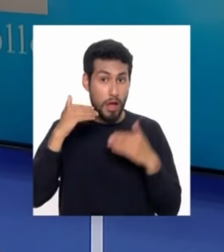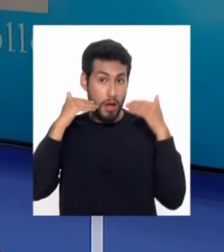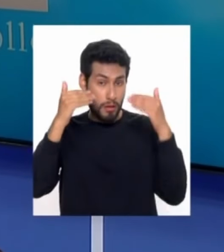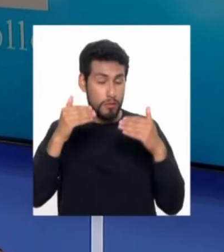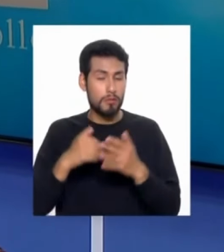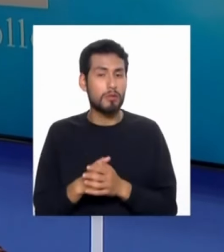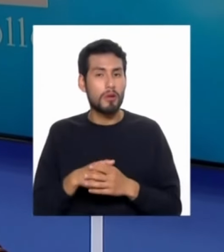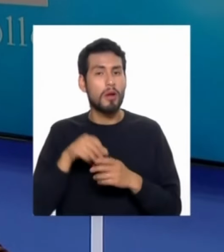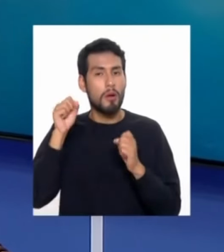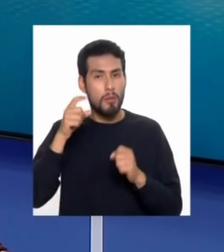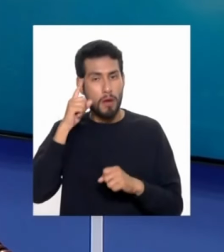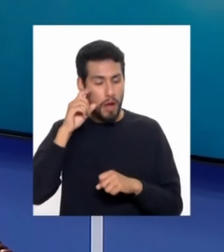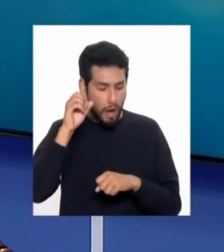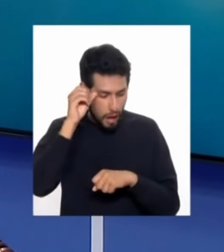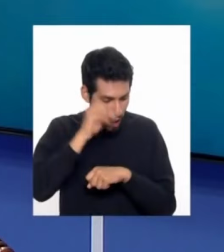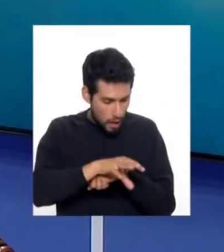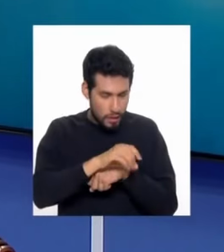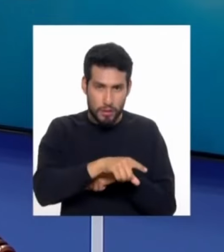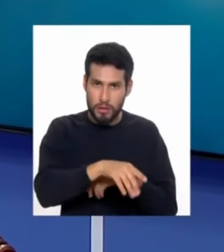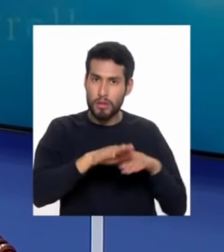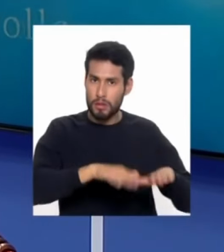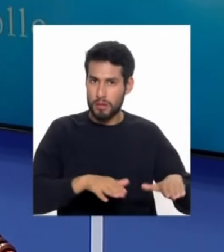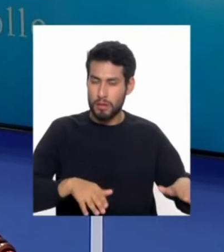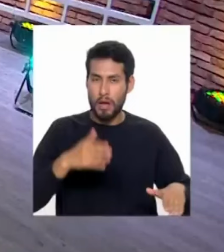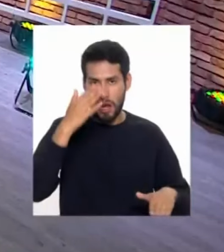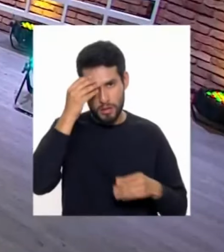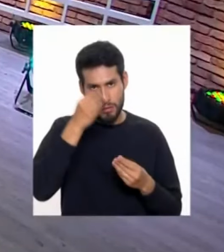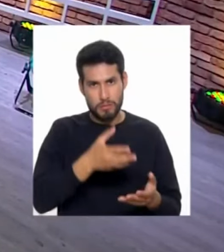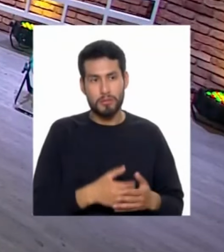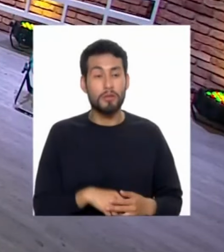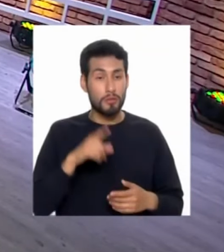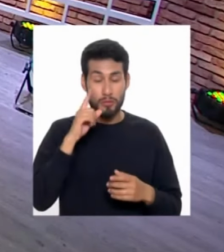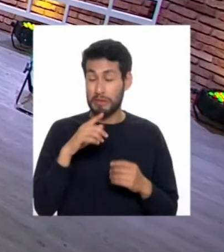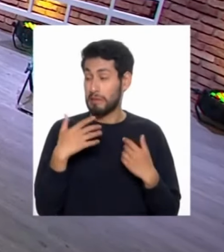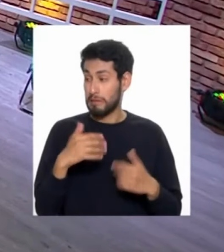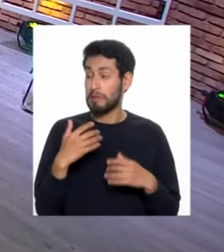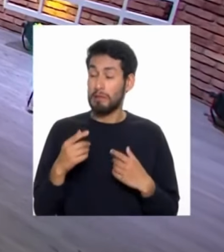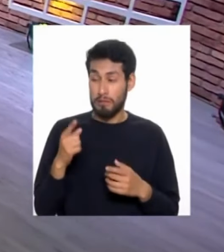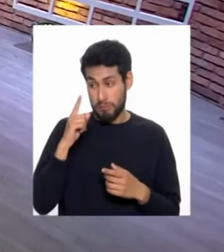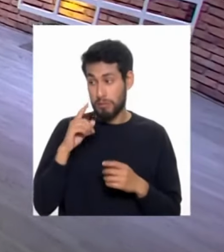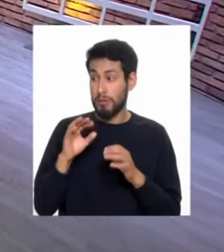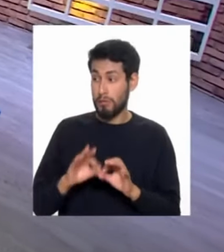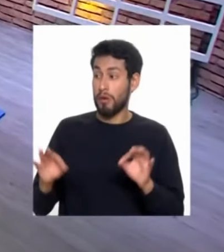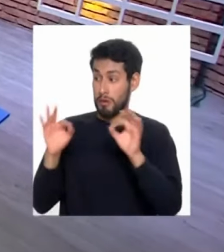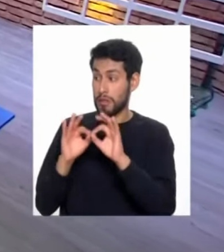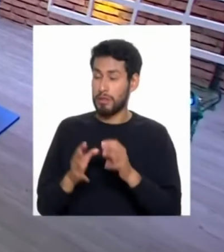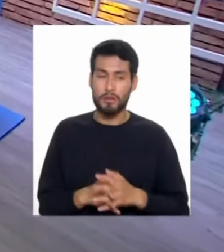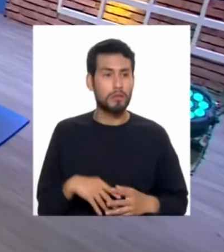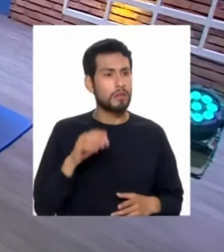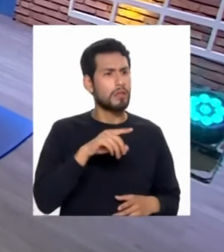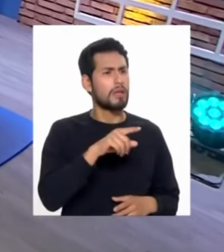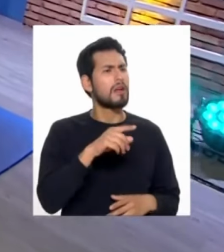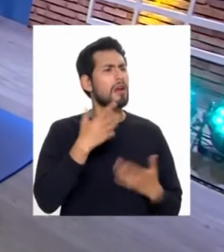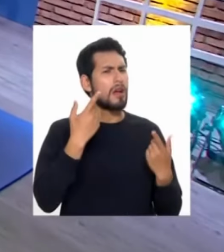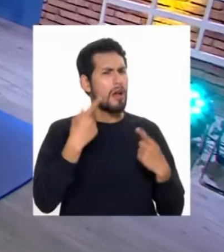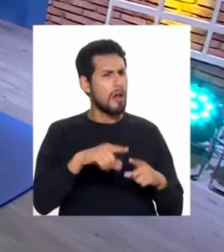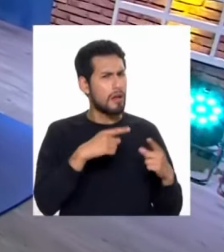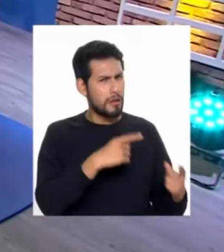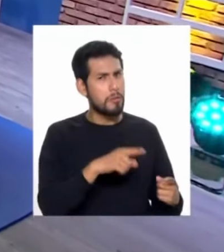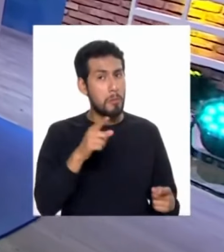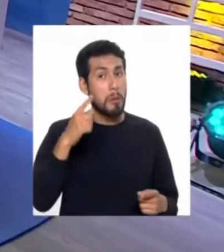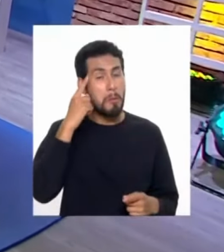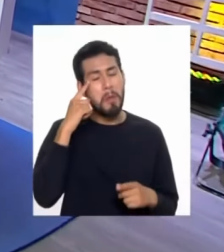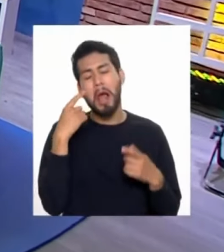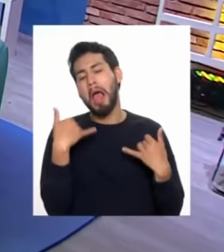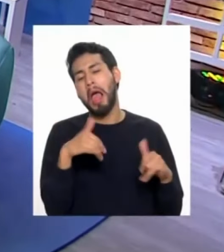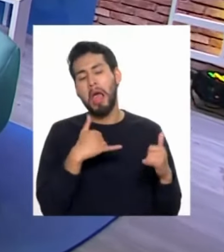los grandes, para poder pasarle esto a nuestros hijos, Fátima, que es muy delicado. Sí, y además los chicos cuando hacen estas cosas, que lo toman